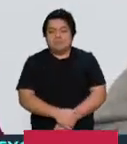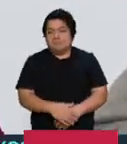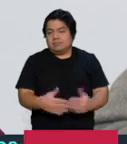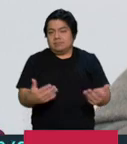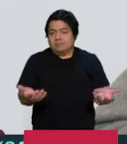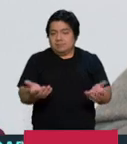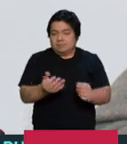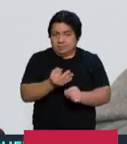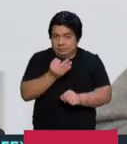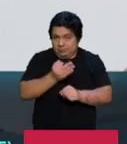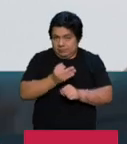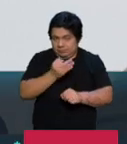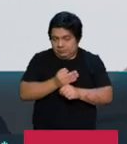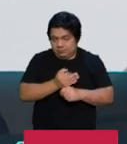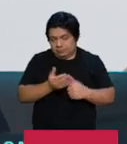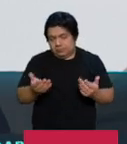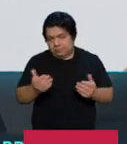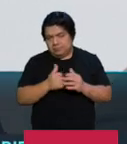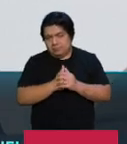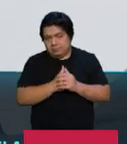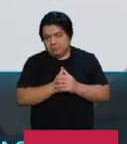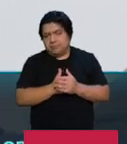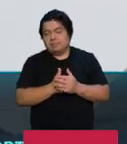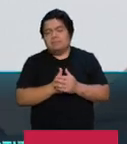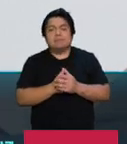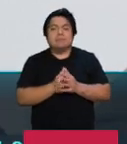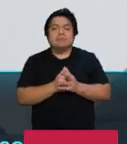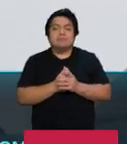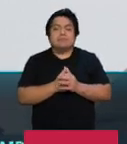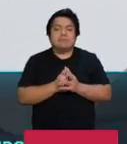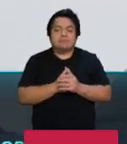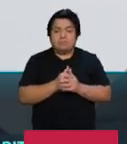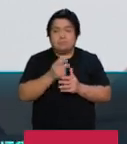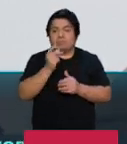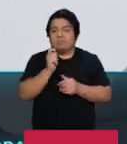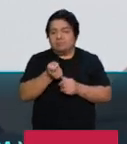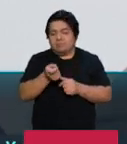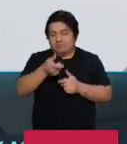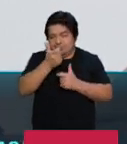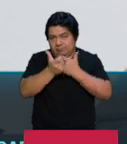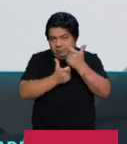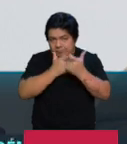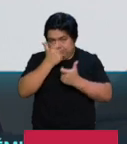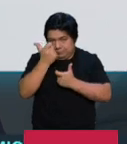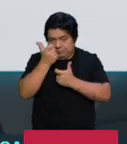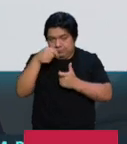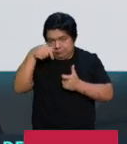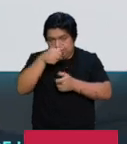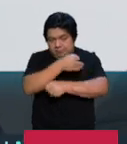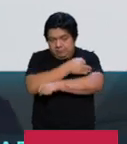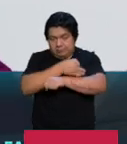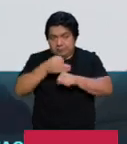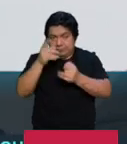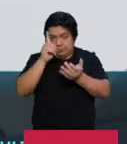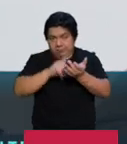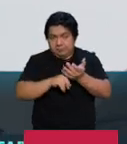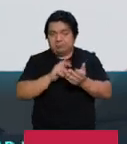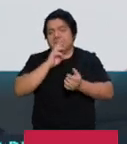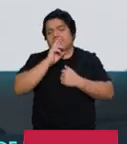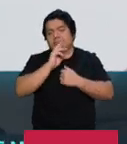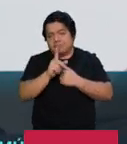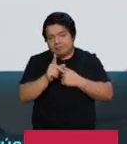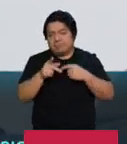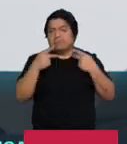Y esto, por supuesto, reditúa en mejorar la economía familiar de